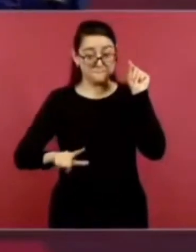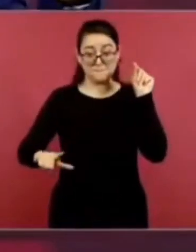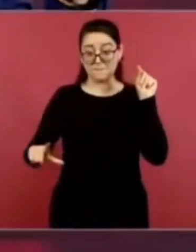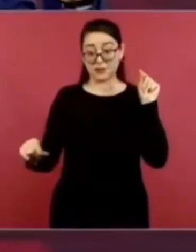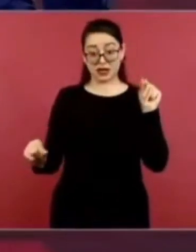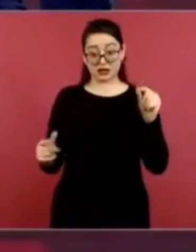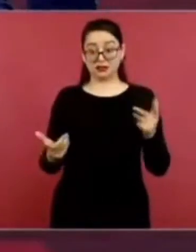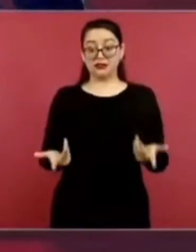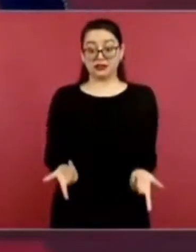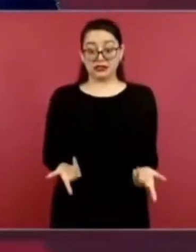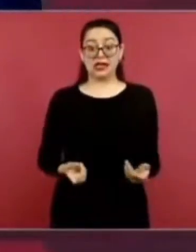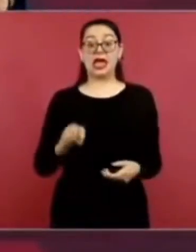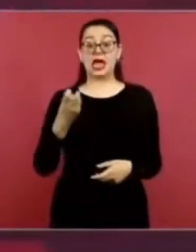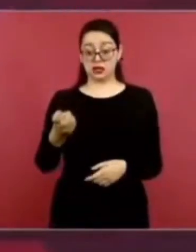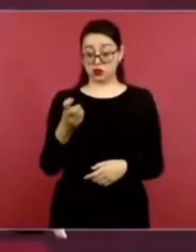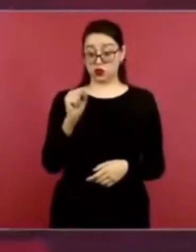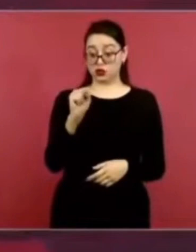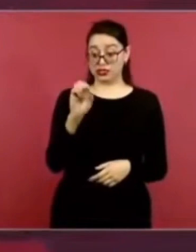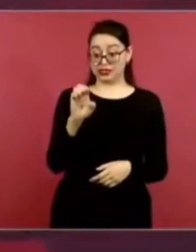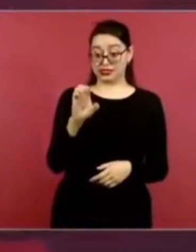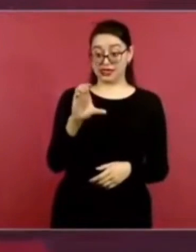Entonces, todo lo que es bienestar